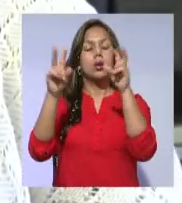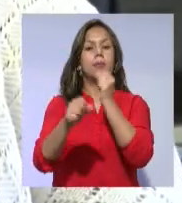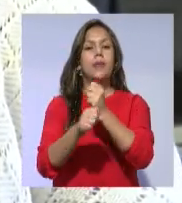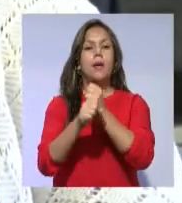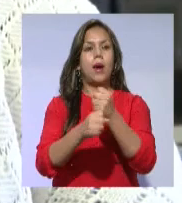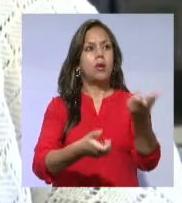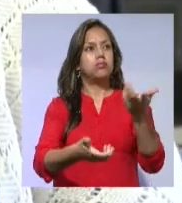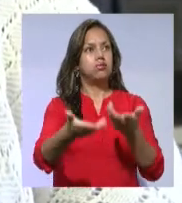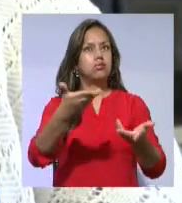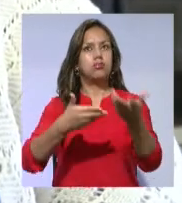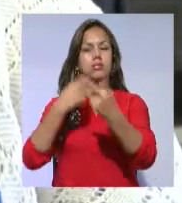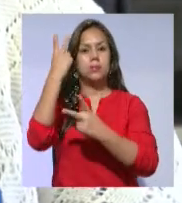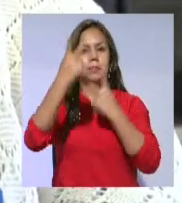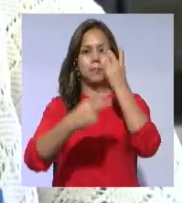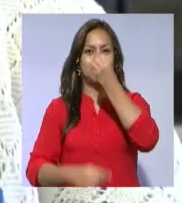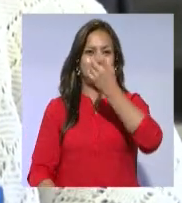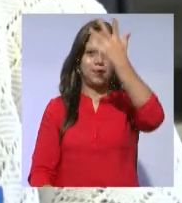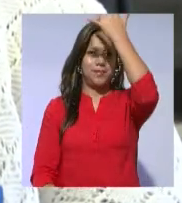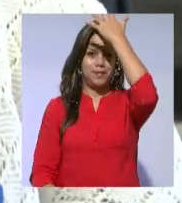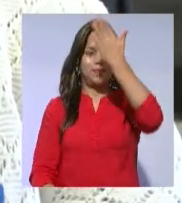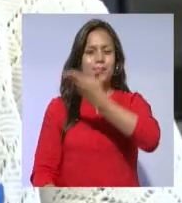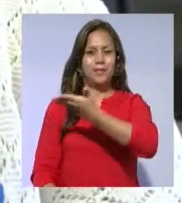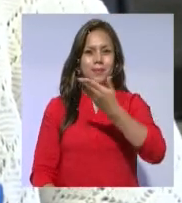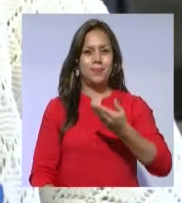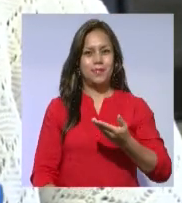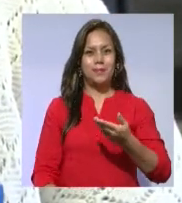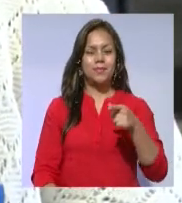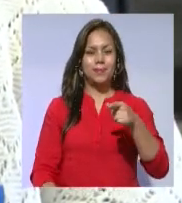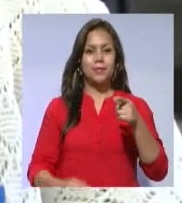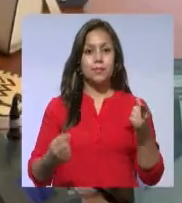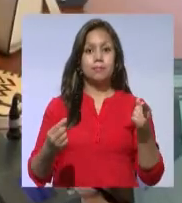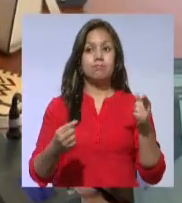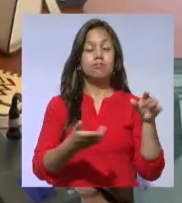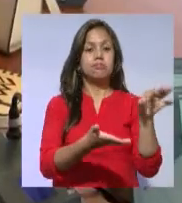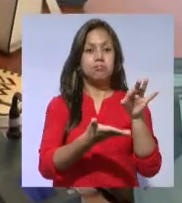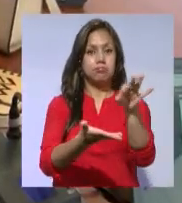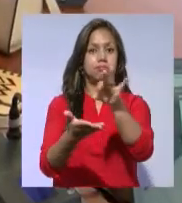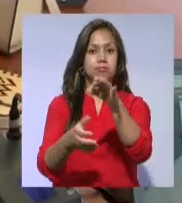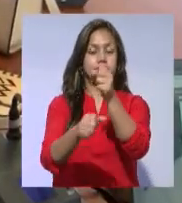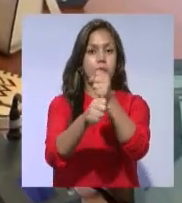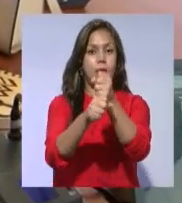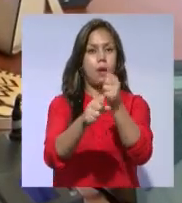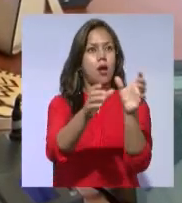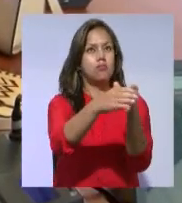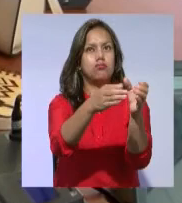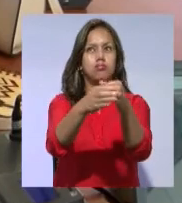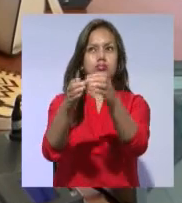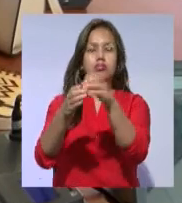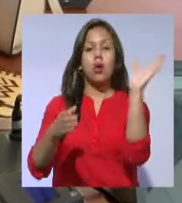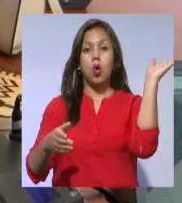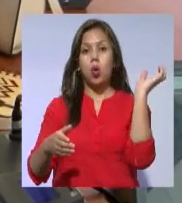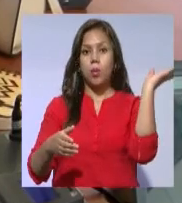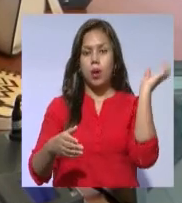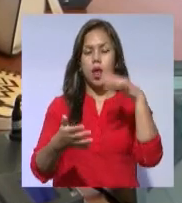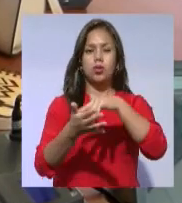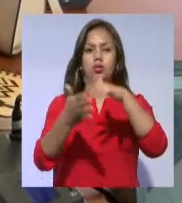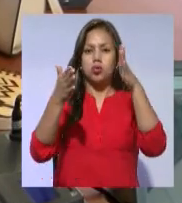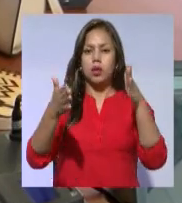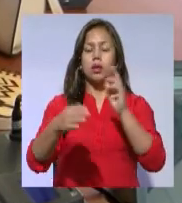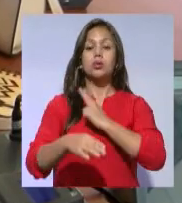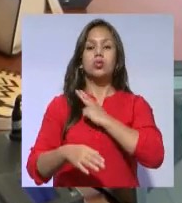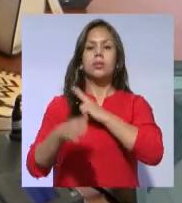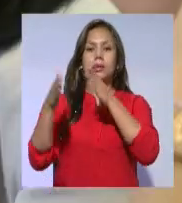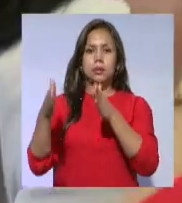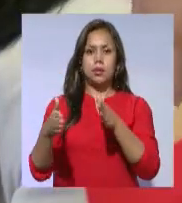esta ocasión visitaron santo domingo de los tsáchilas con la presencia de gremios de trabajadores jubilados estudio y universitarios